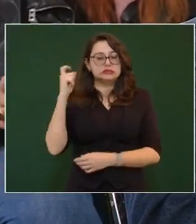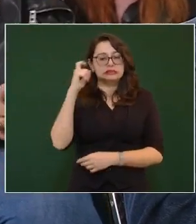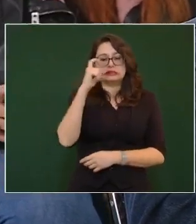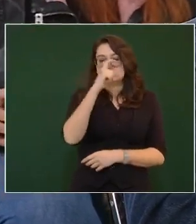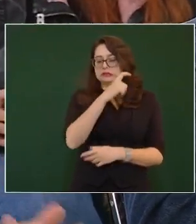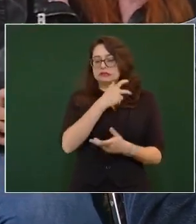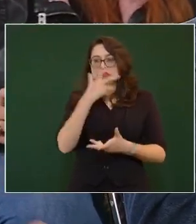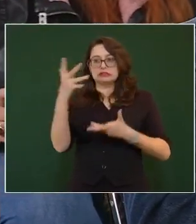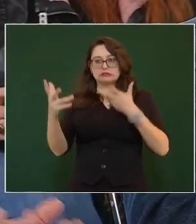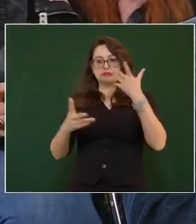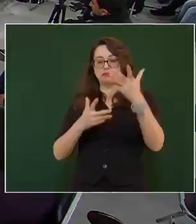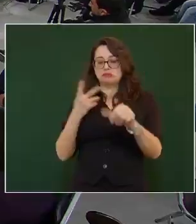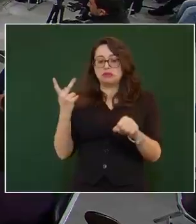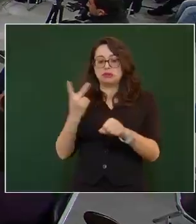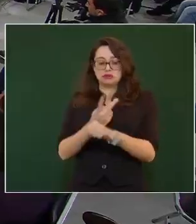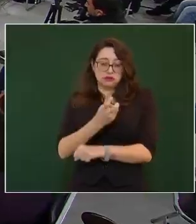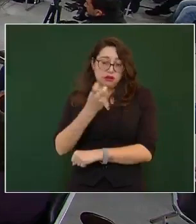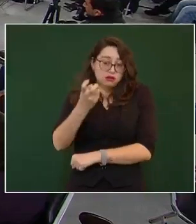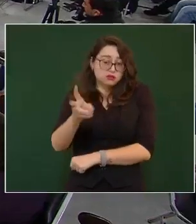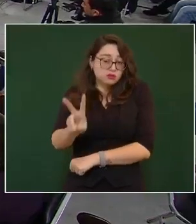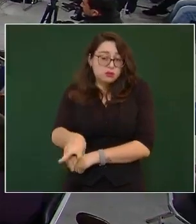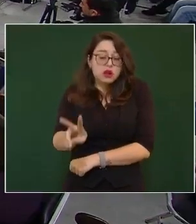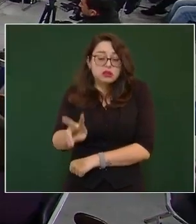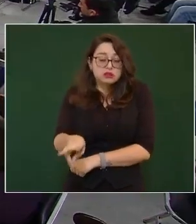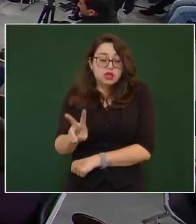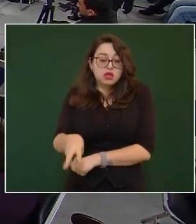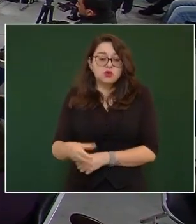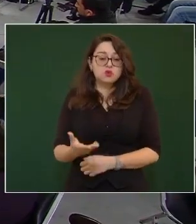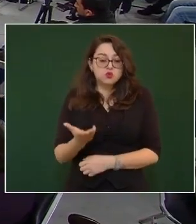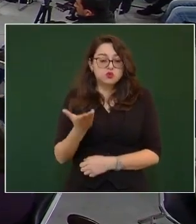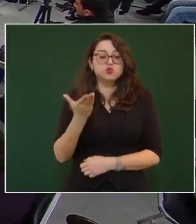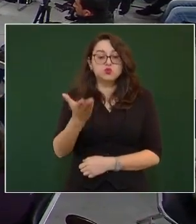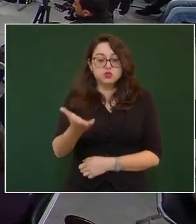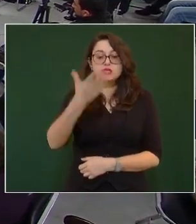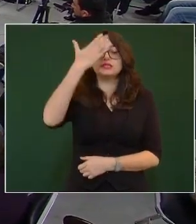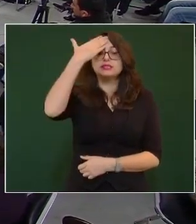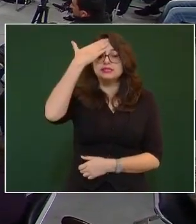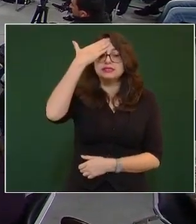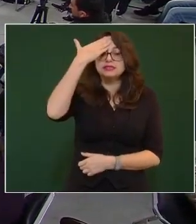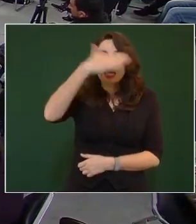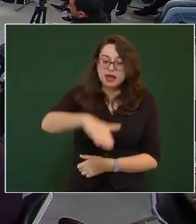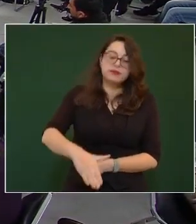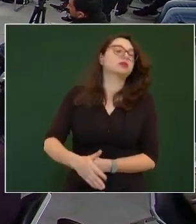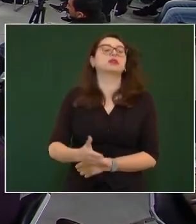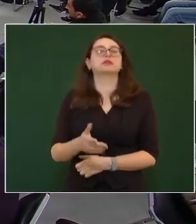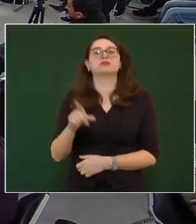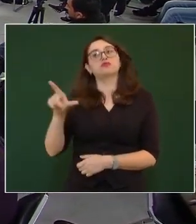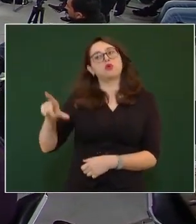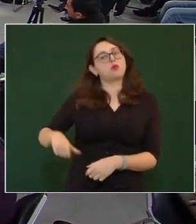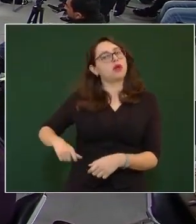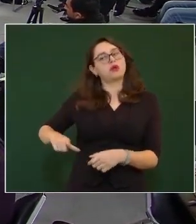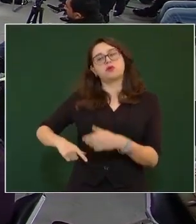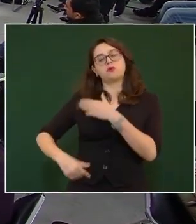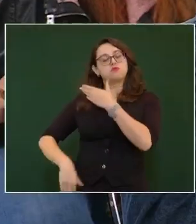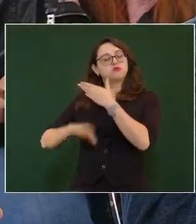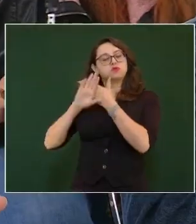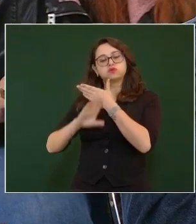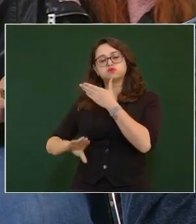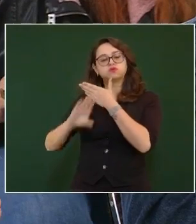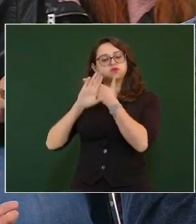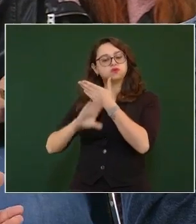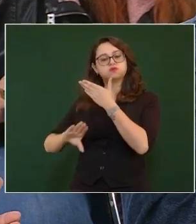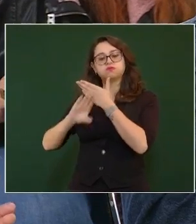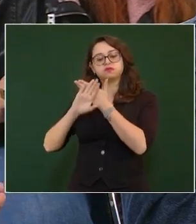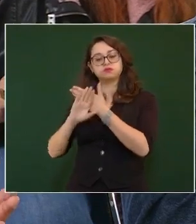se está viviendo en San Luis Potosí. En lo particular, usted sabe que yo he sufrido una persecución del gobierno, incluso tuve un